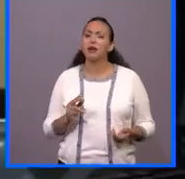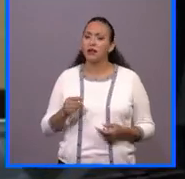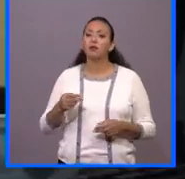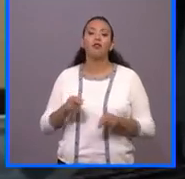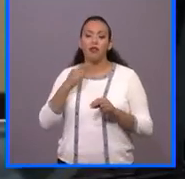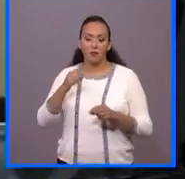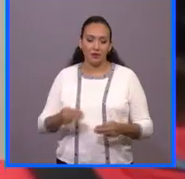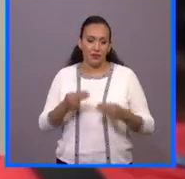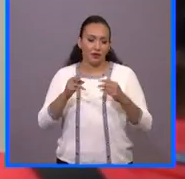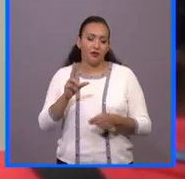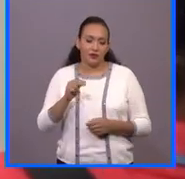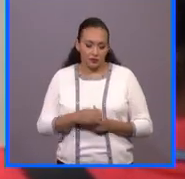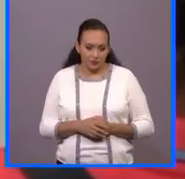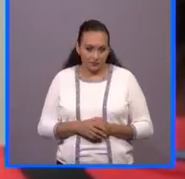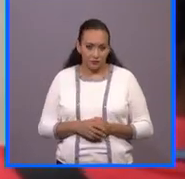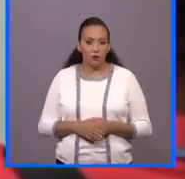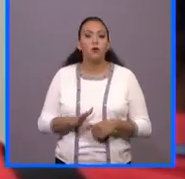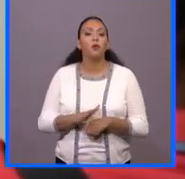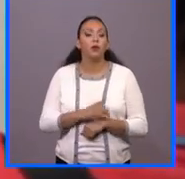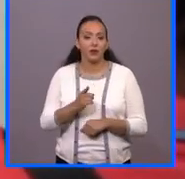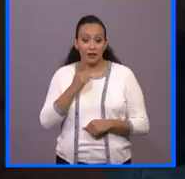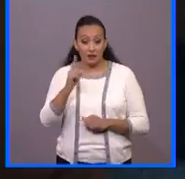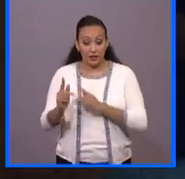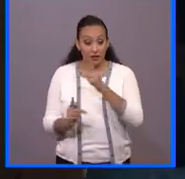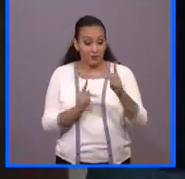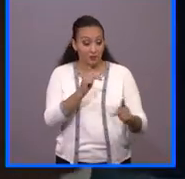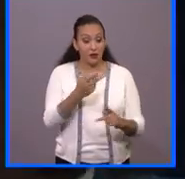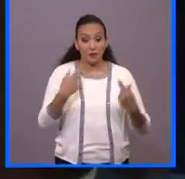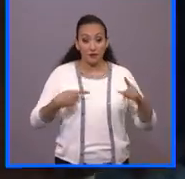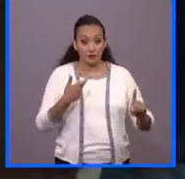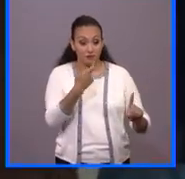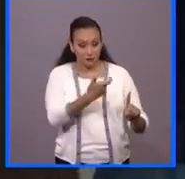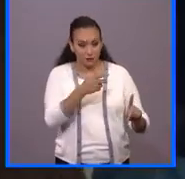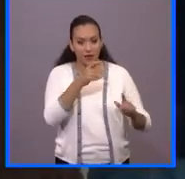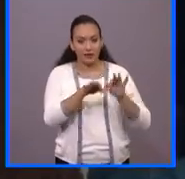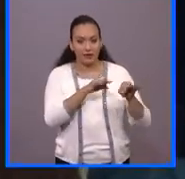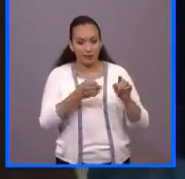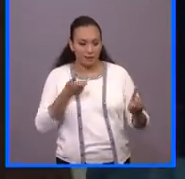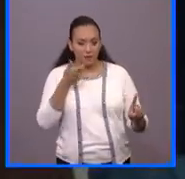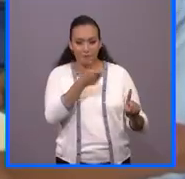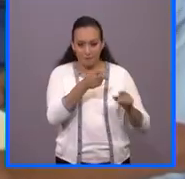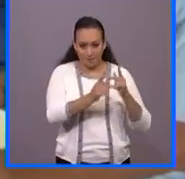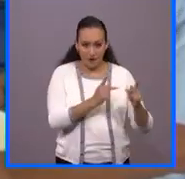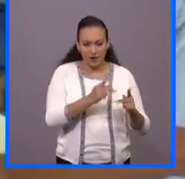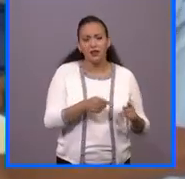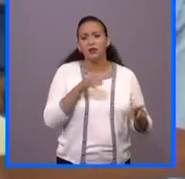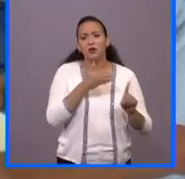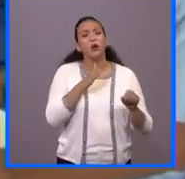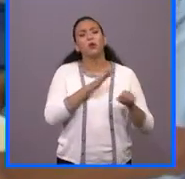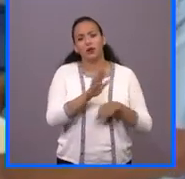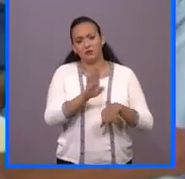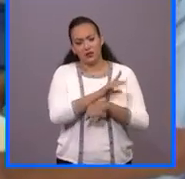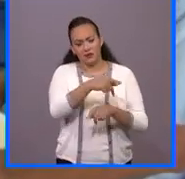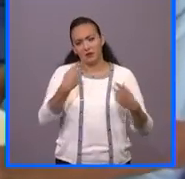porque resulta indispensable advertir que los referidos préstamos se otorgan como una prestación de carácter laboral que tiene como fin cumplir con